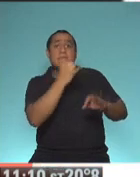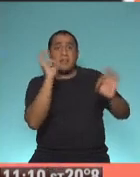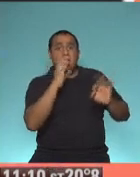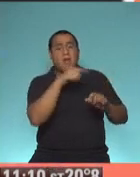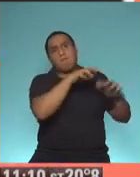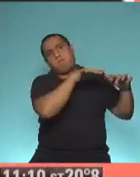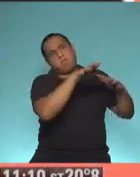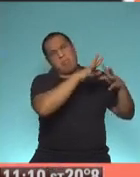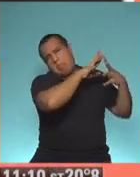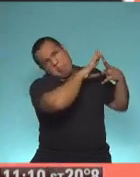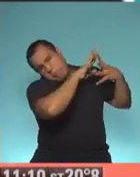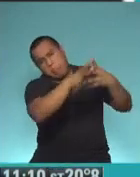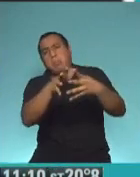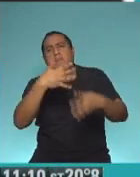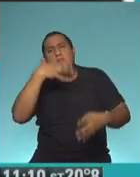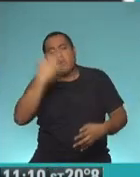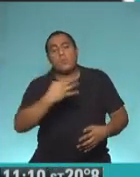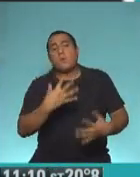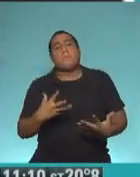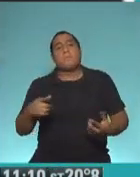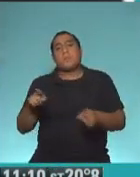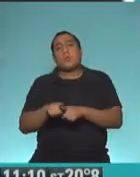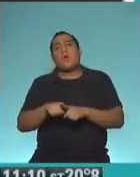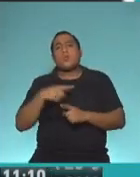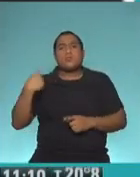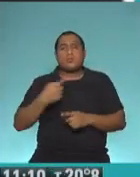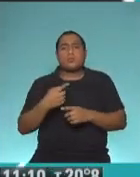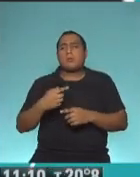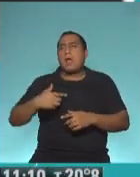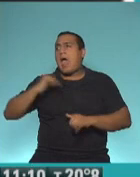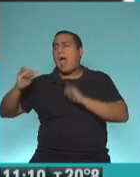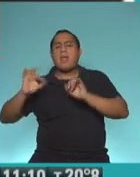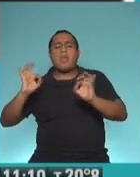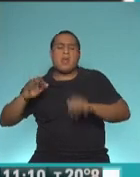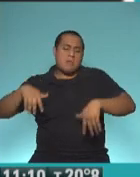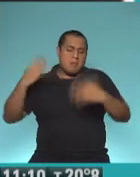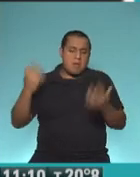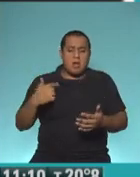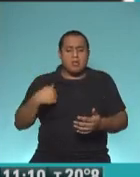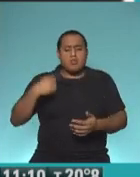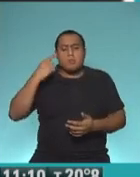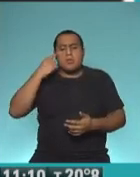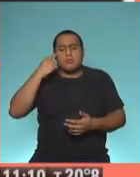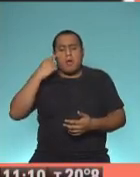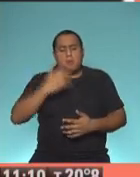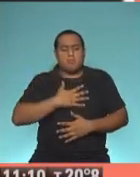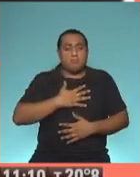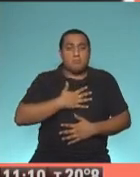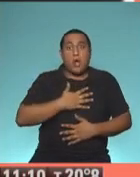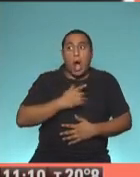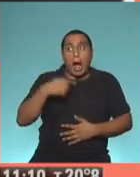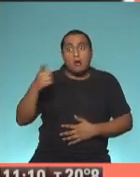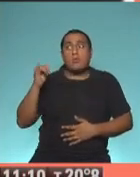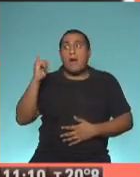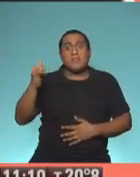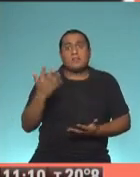esto es con una estrategia integral que contemple que todo el mundo sepa lo que hacer respecto de lo que van a hacer los demás. Y eso habla de